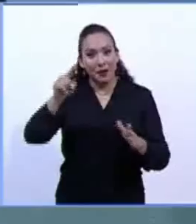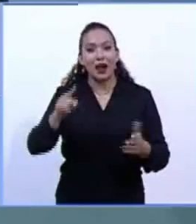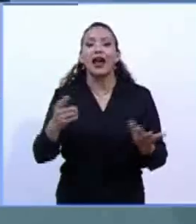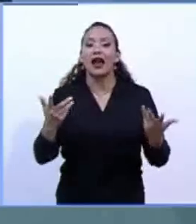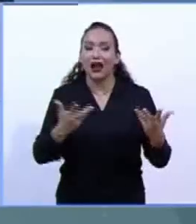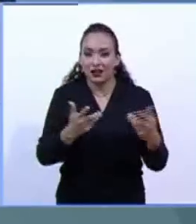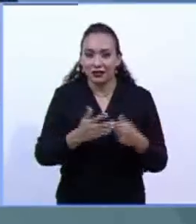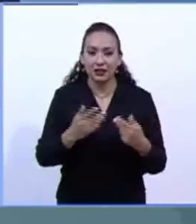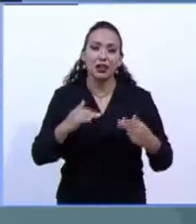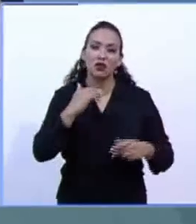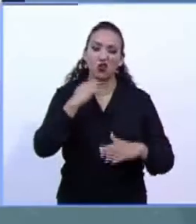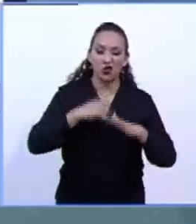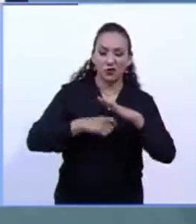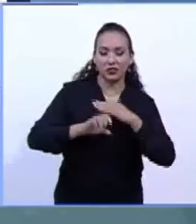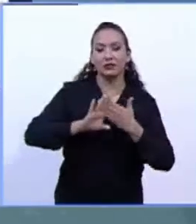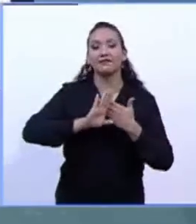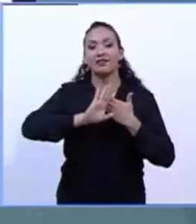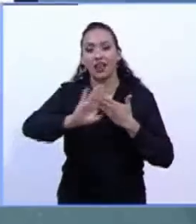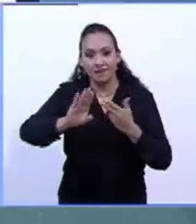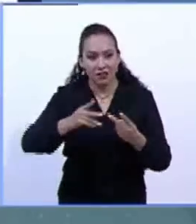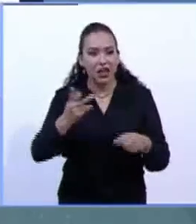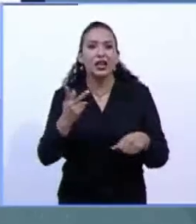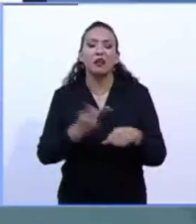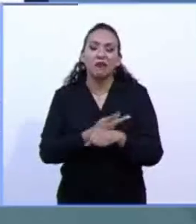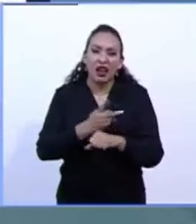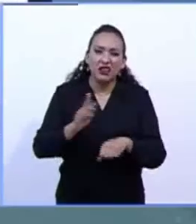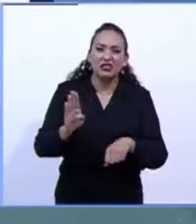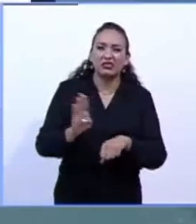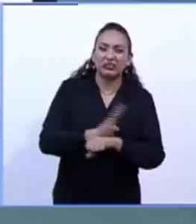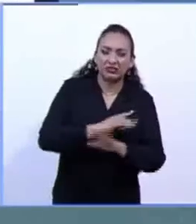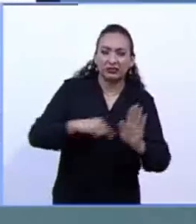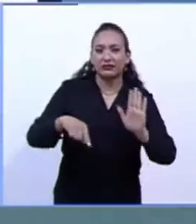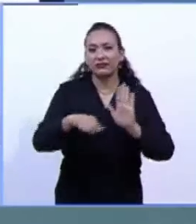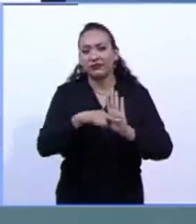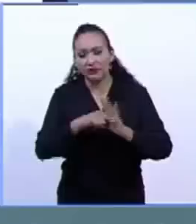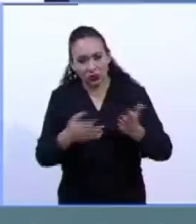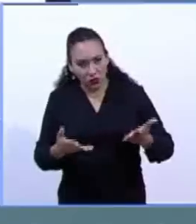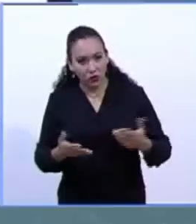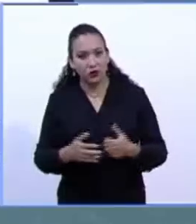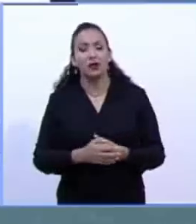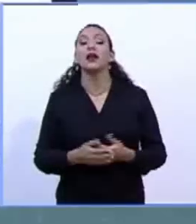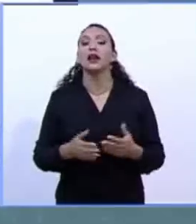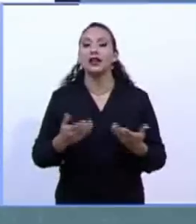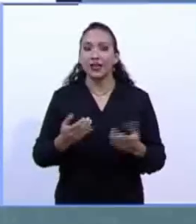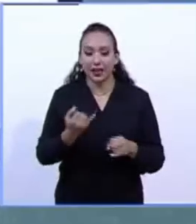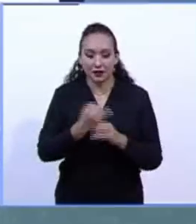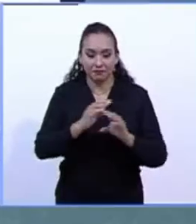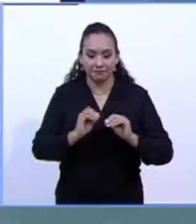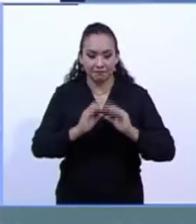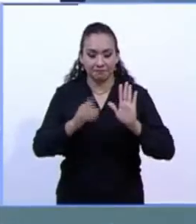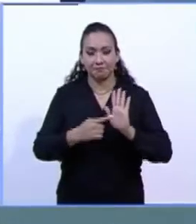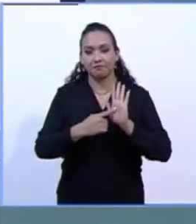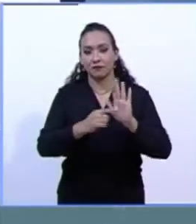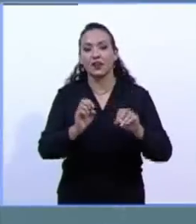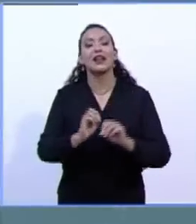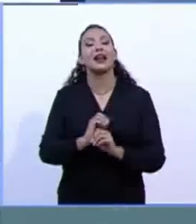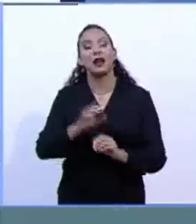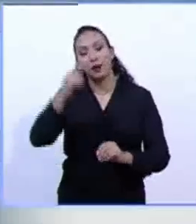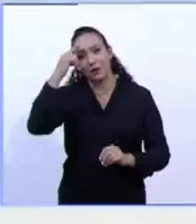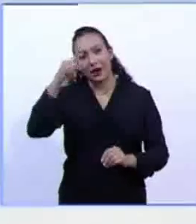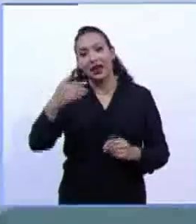la corrupción, el fenómeno de la corrupción y la obligación del Estado en materia de rendición de cuentas y